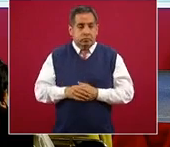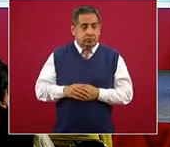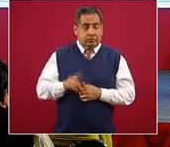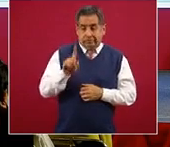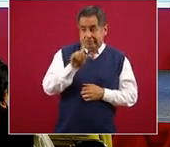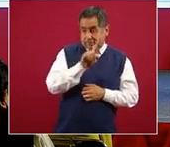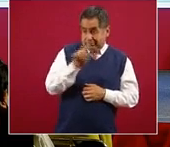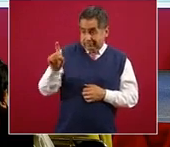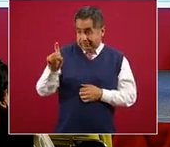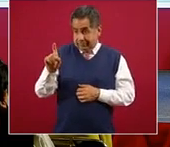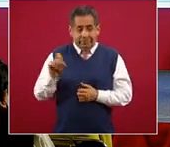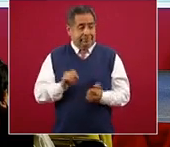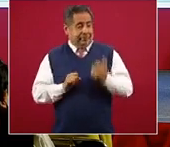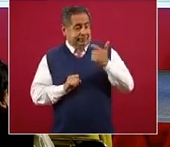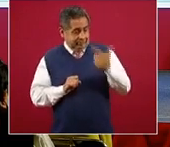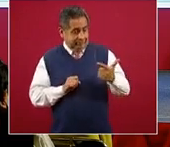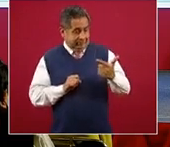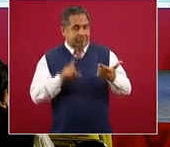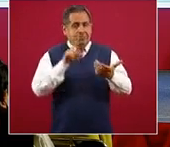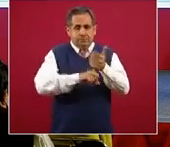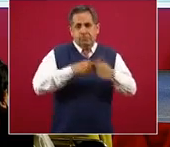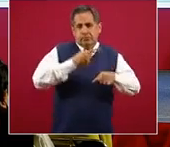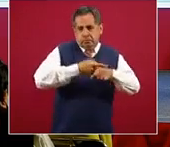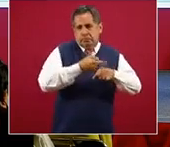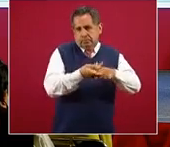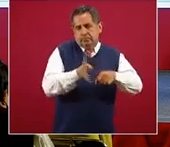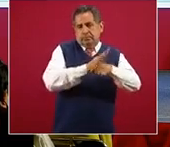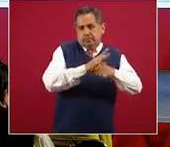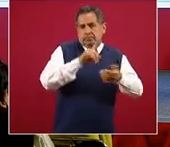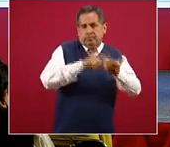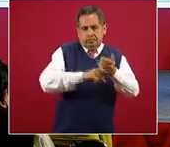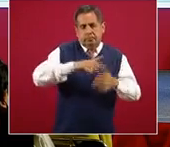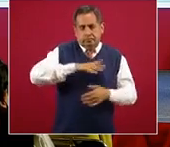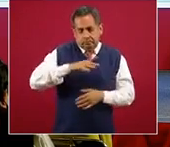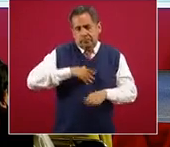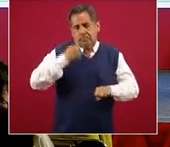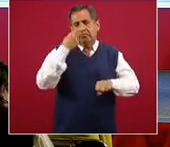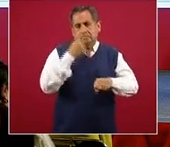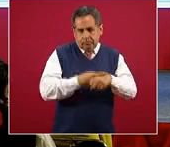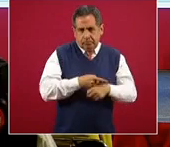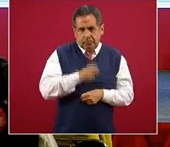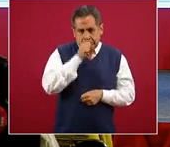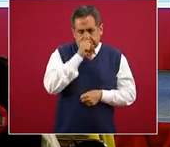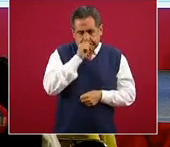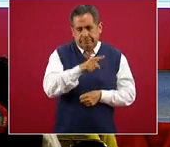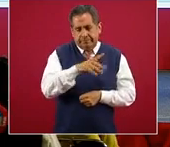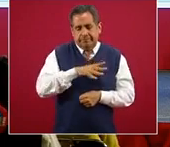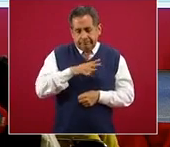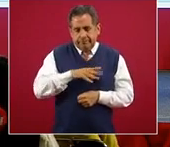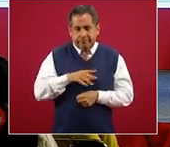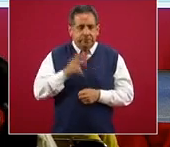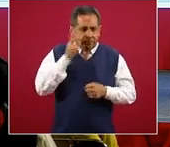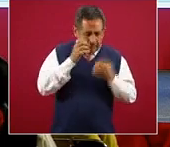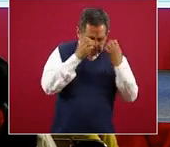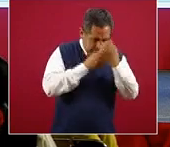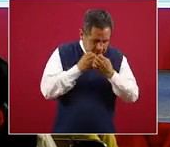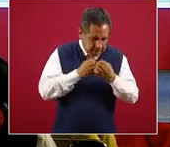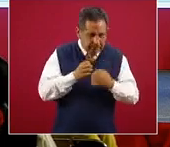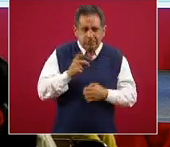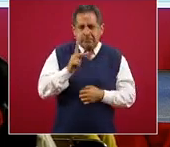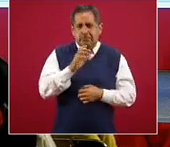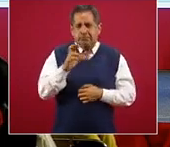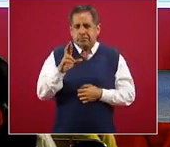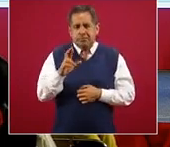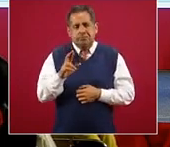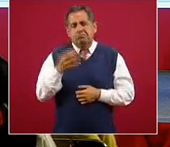el 7.1% de los trabajadores activos en el IMSS fue confirmado como positivo con una prueba PCR.